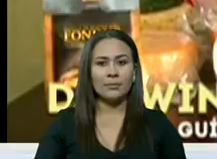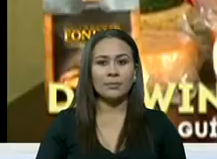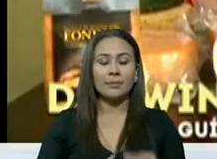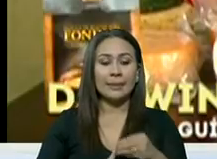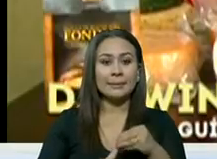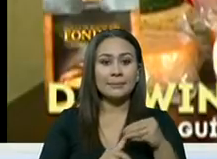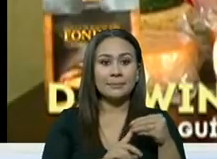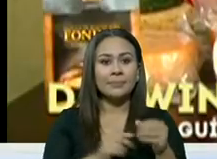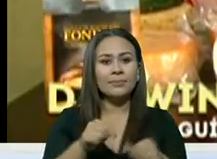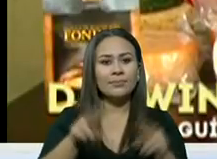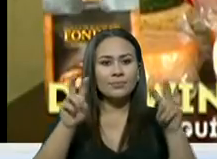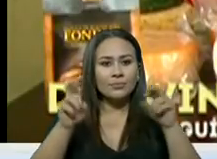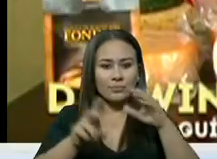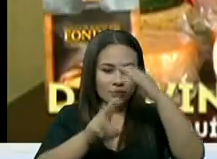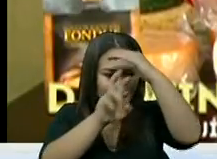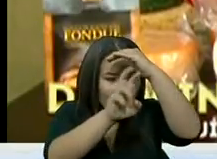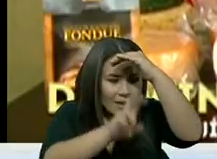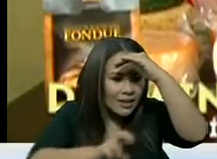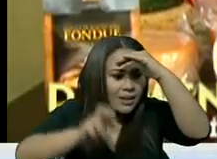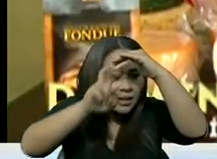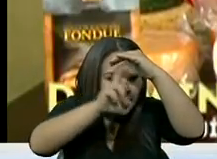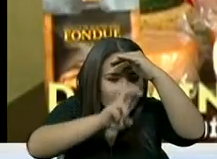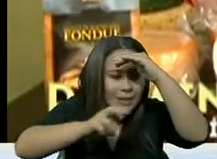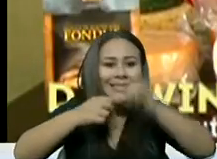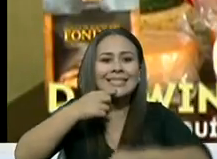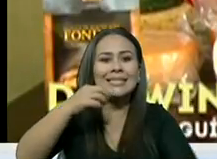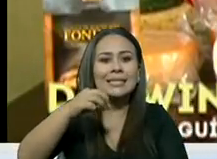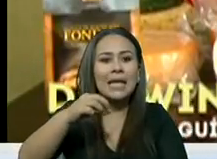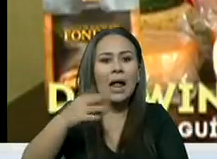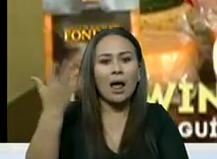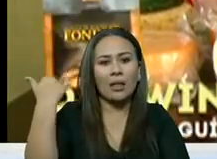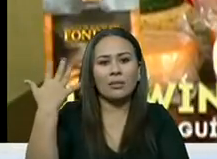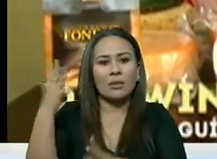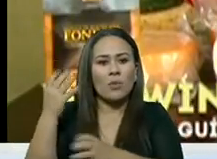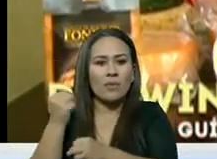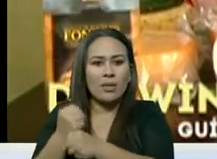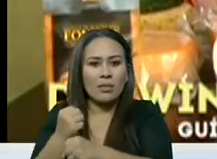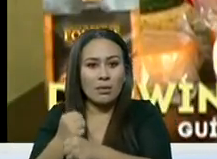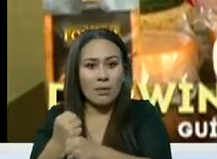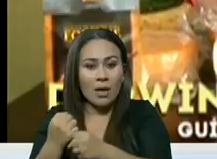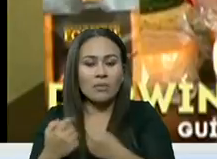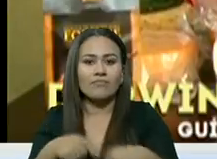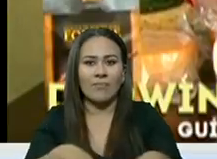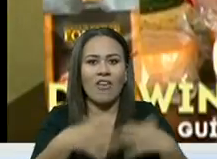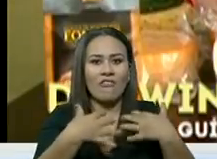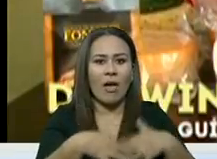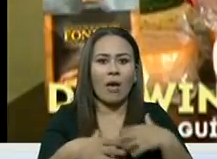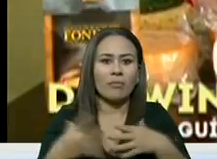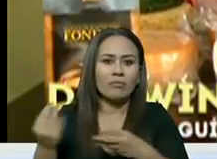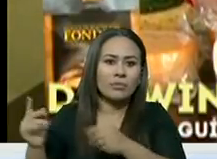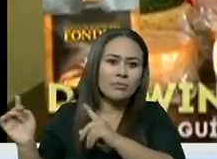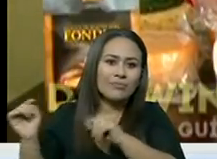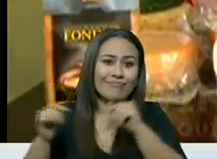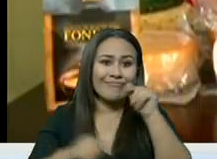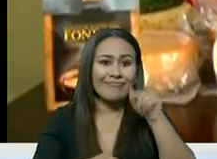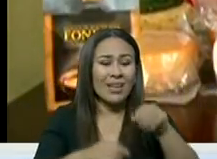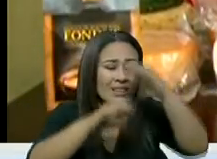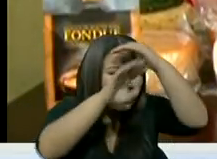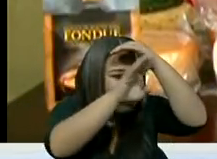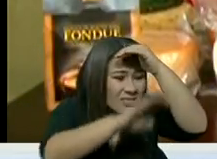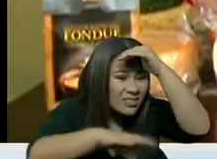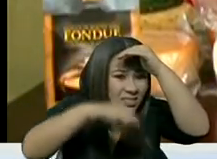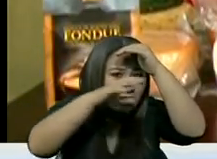especialmente a la explotación de la sal. No había fuentes de empleo. Entonces, cuando llegaron la